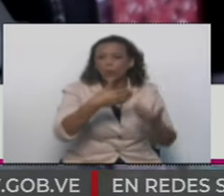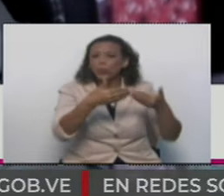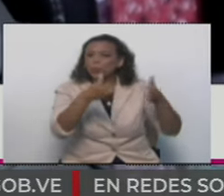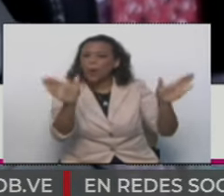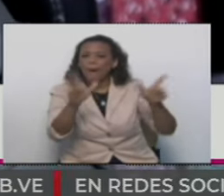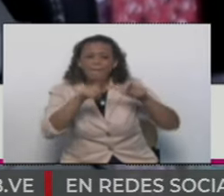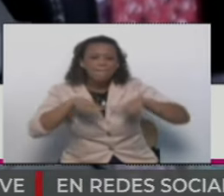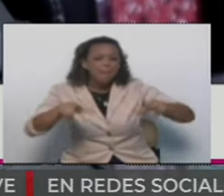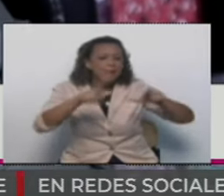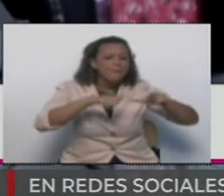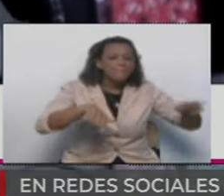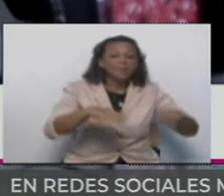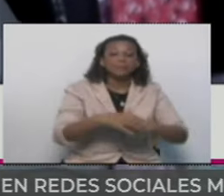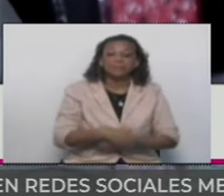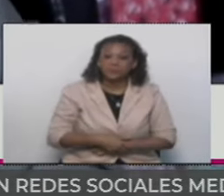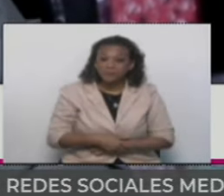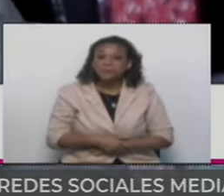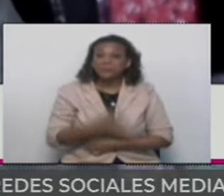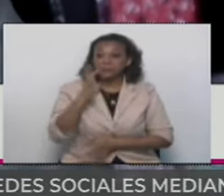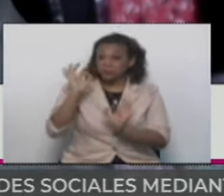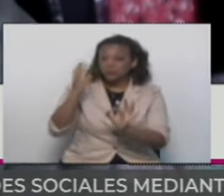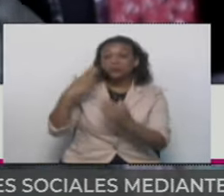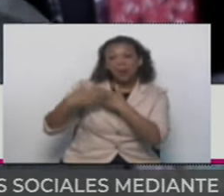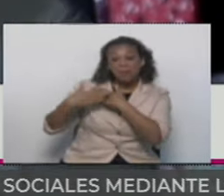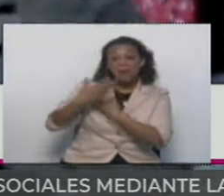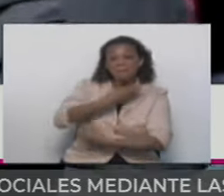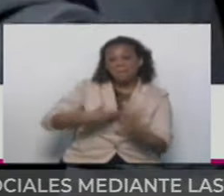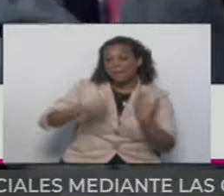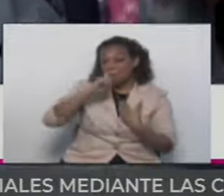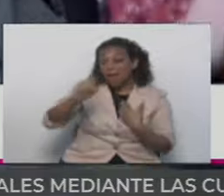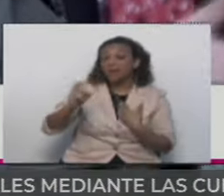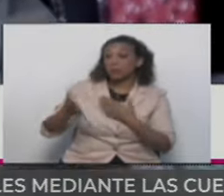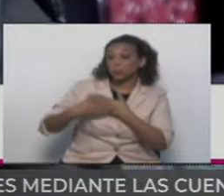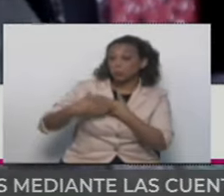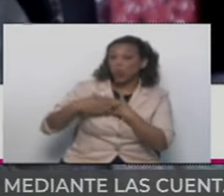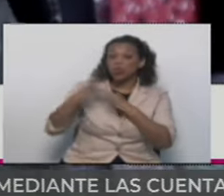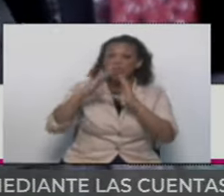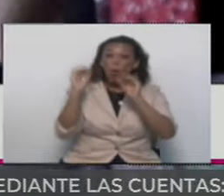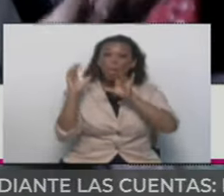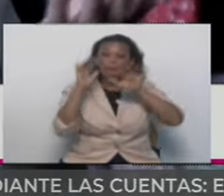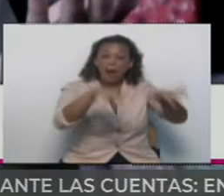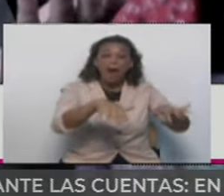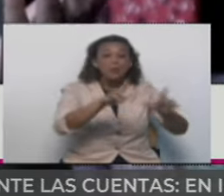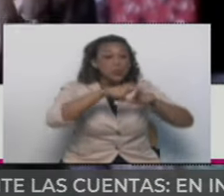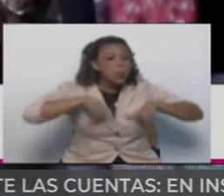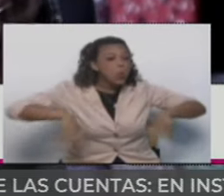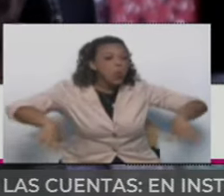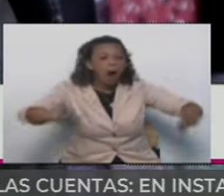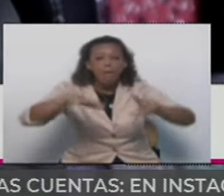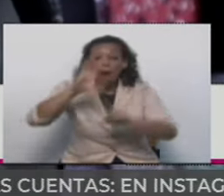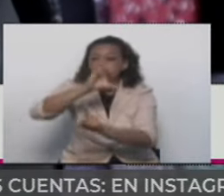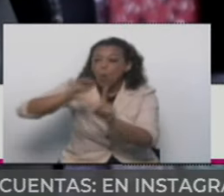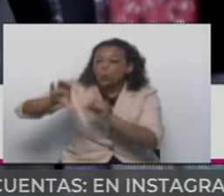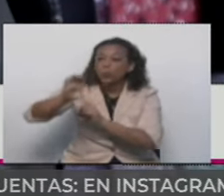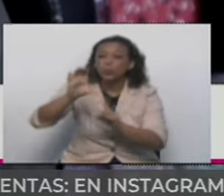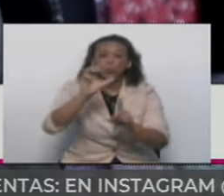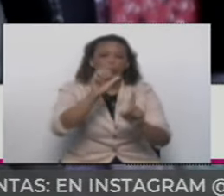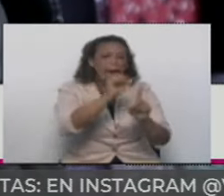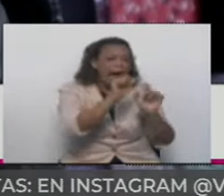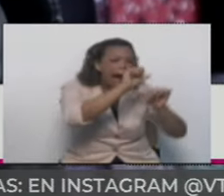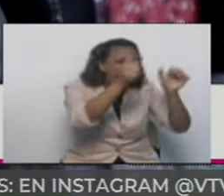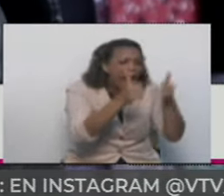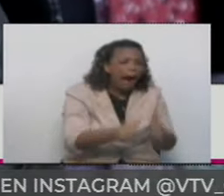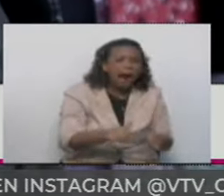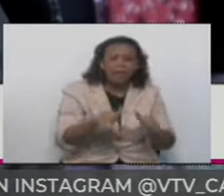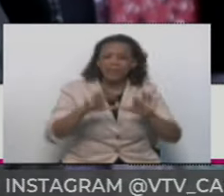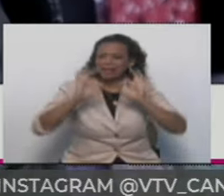que van a hacer estas celebraciones. Usted lo acaba de decir, todos nuestros cultores se despliegan por todo el país en una